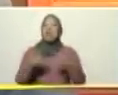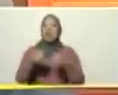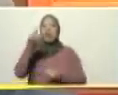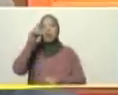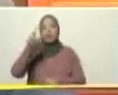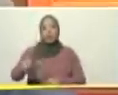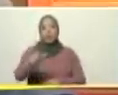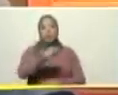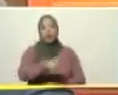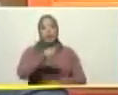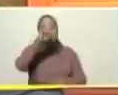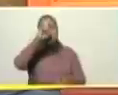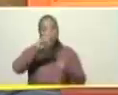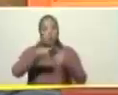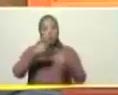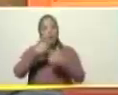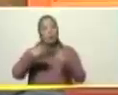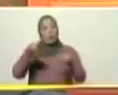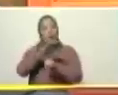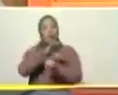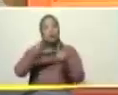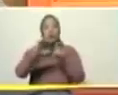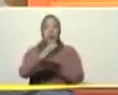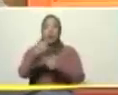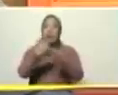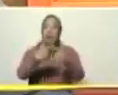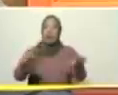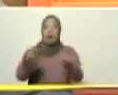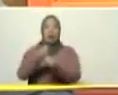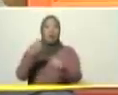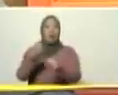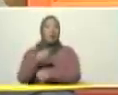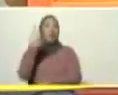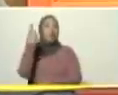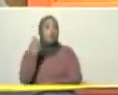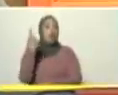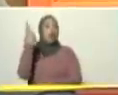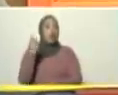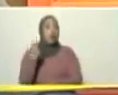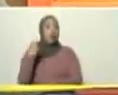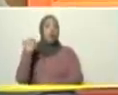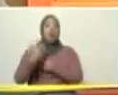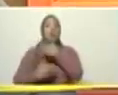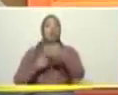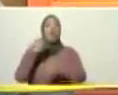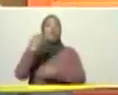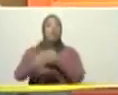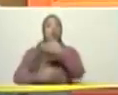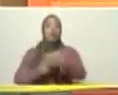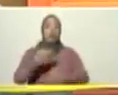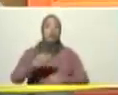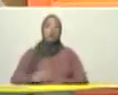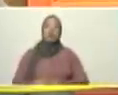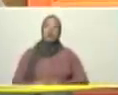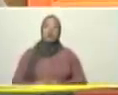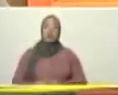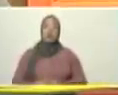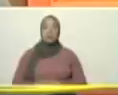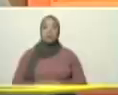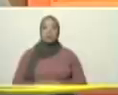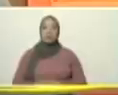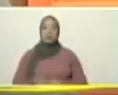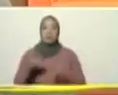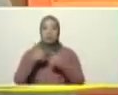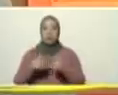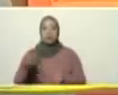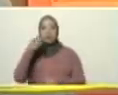mundo multipolar. Hay mucho trabajo por hacer, presidente, pero creo que acá está el entusiasmo, la inteligencia y las